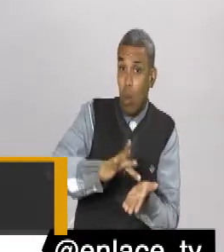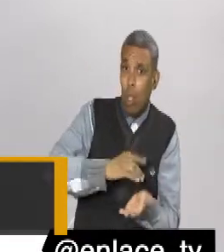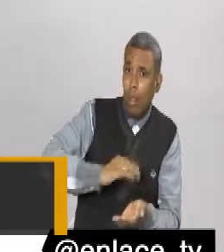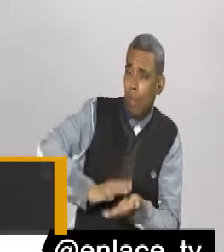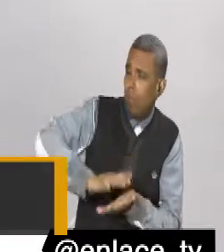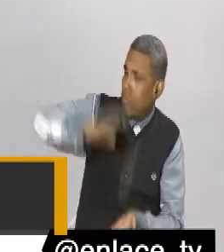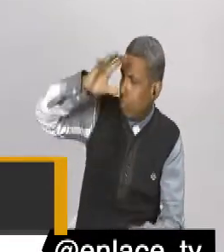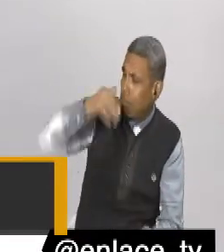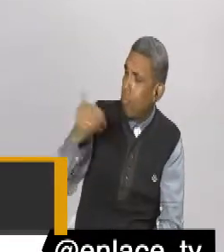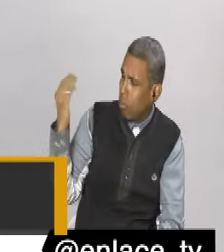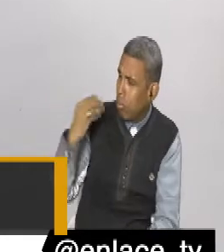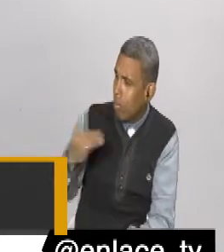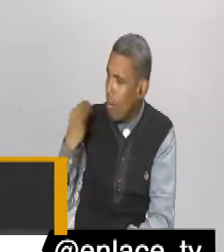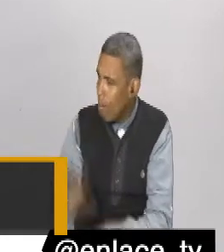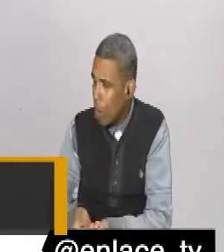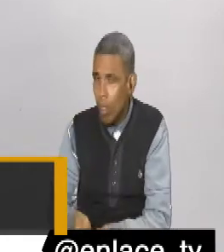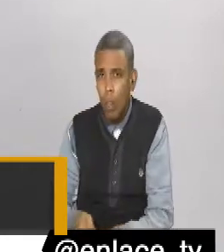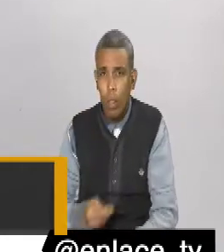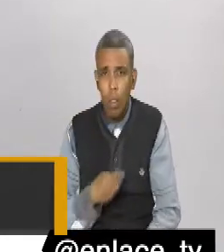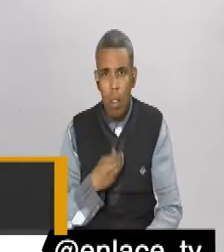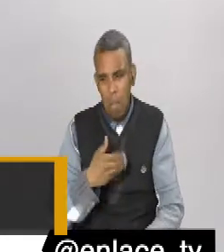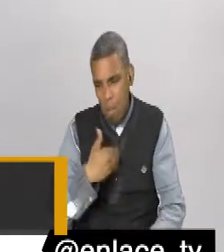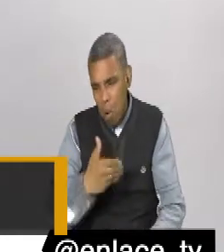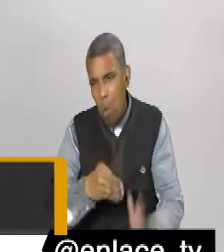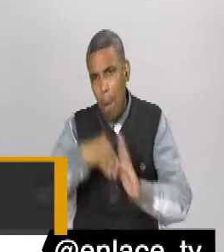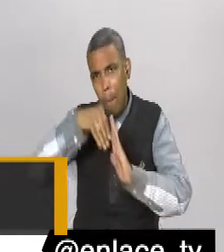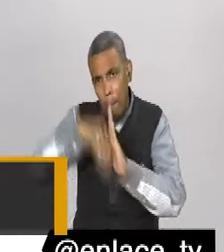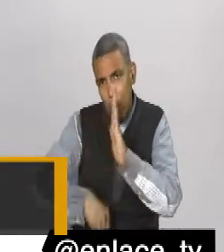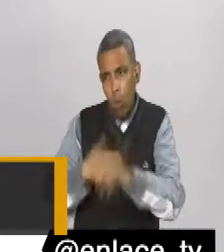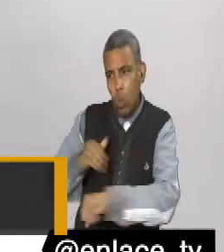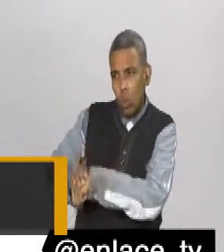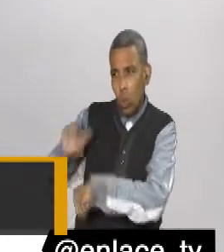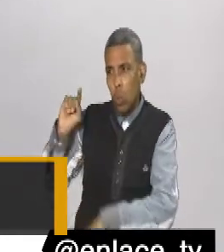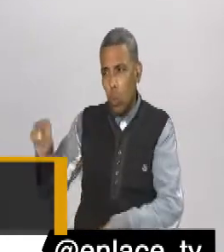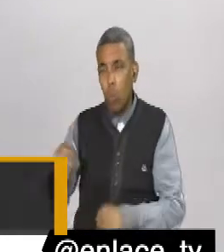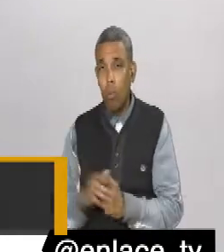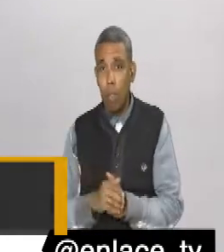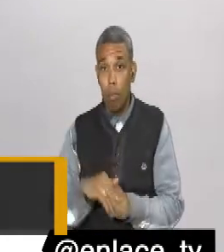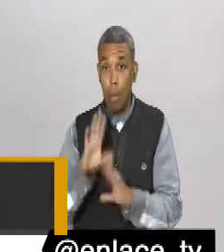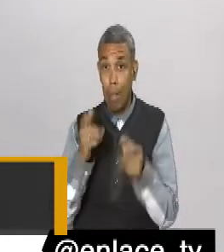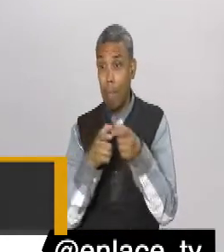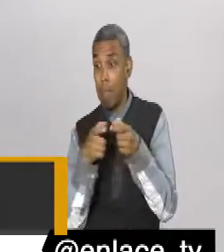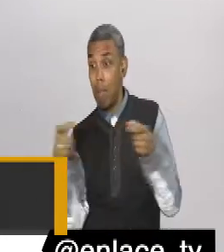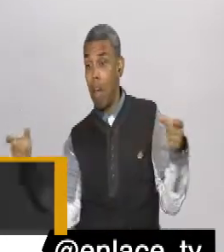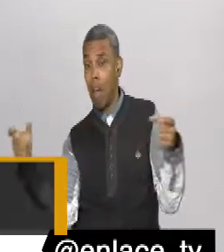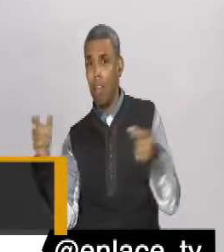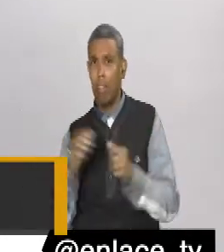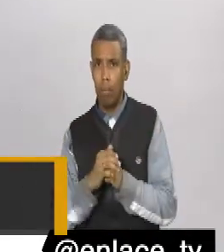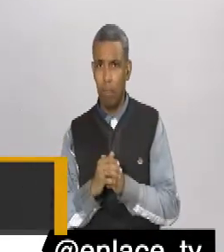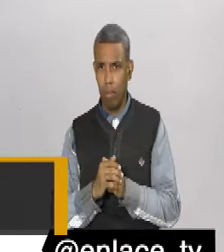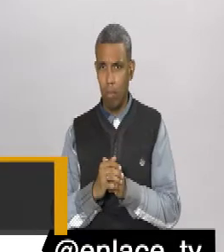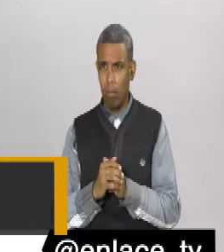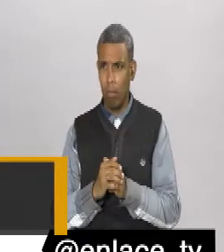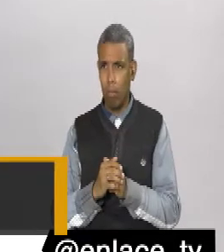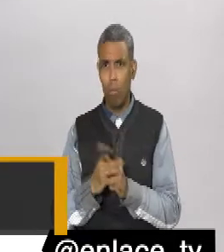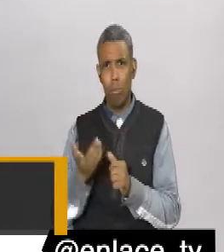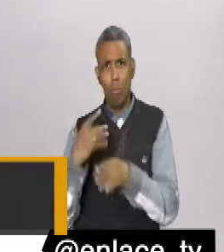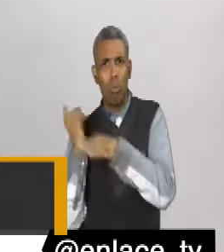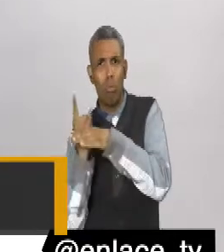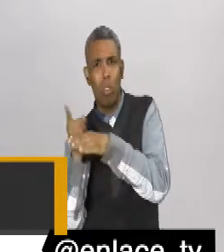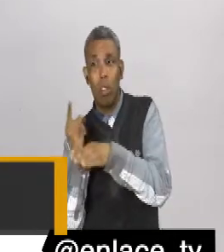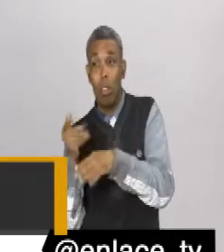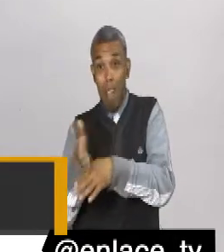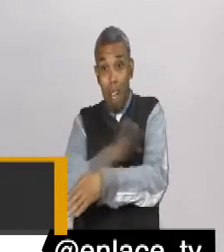el 55% de sus usuarios están afiliados a esta EPS. Tienen unos acuerdos de pago y no lo está cumpliendo.